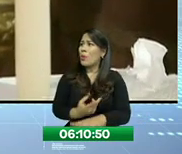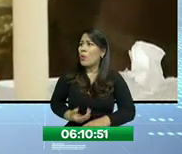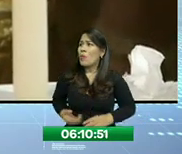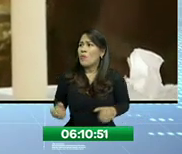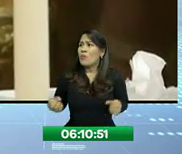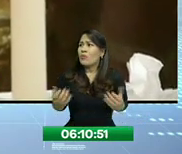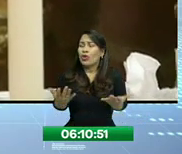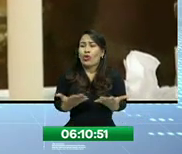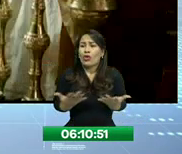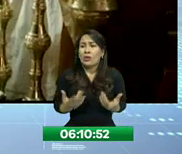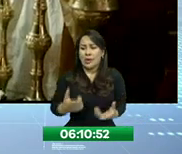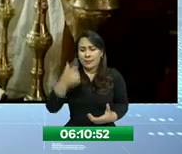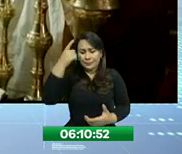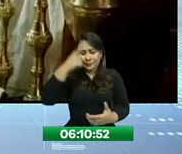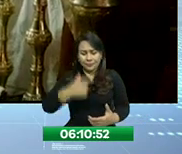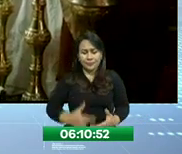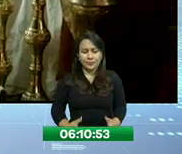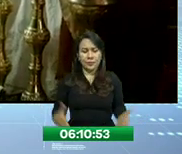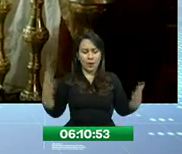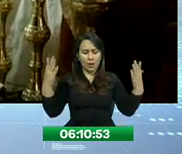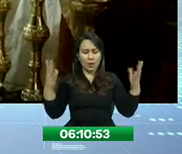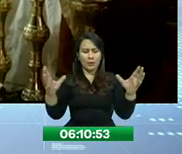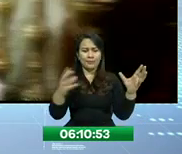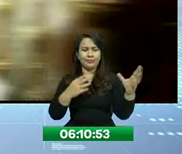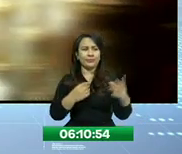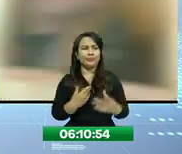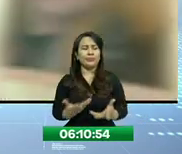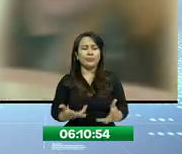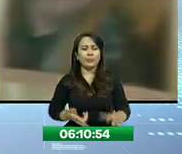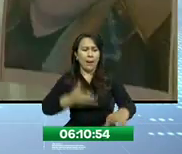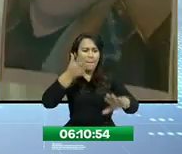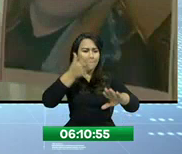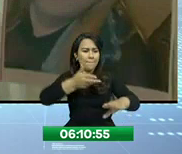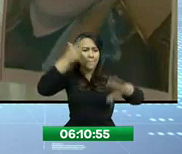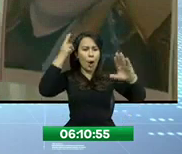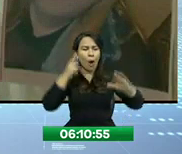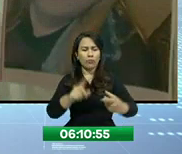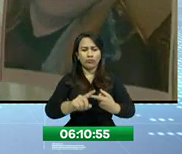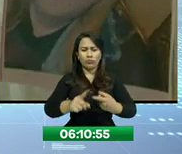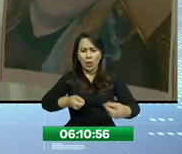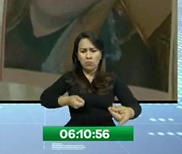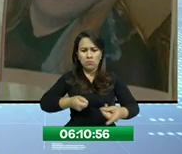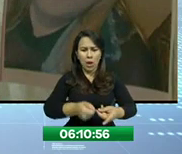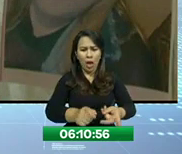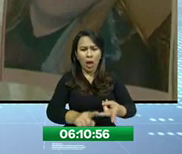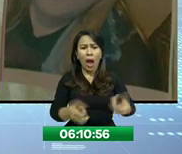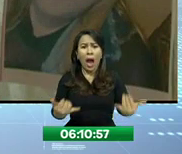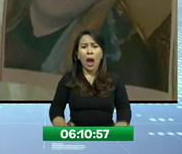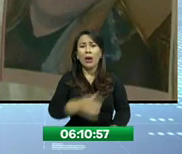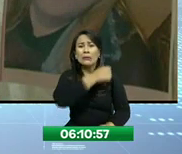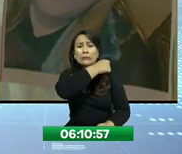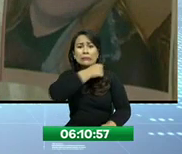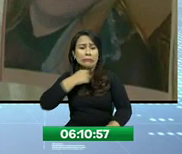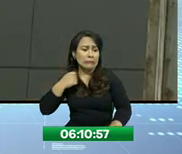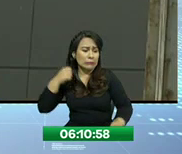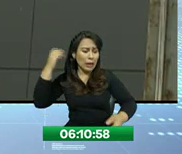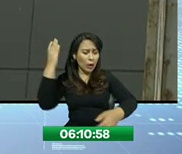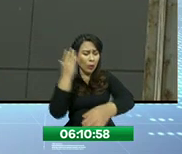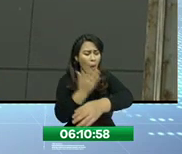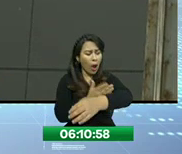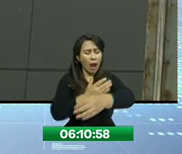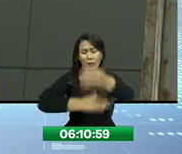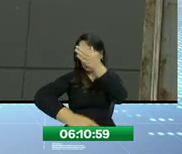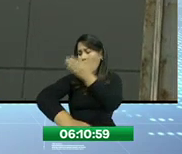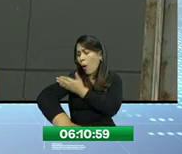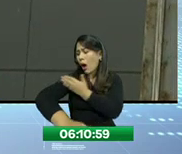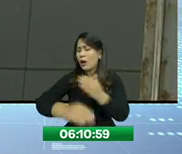maldad, donde ya no solamente se conforman con darle un tiro a alguien y matarlo, no, sino que encima de eso lo